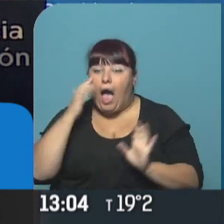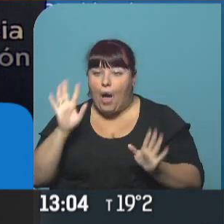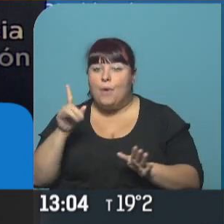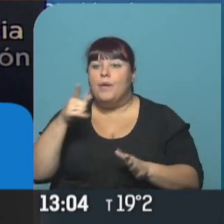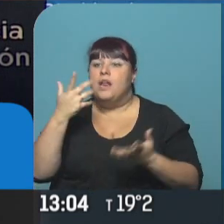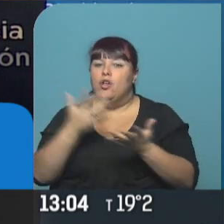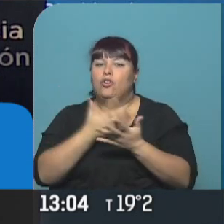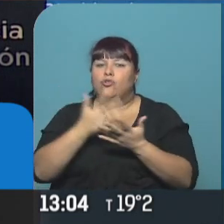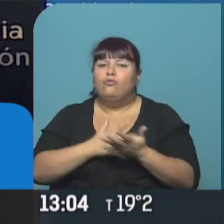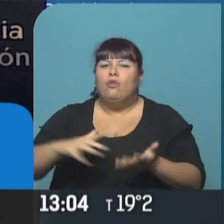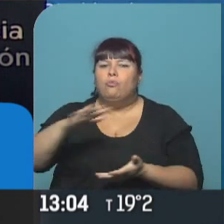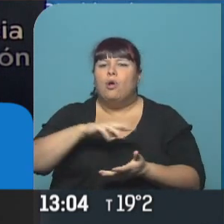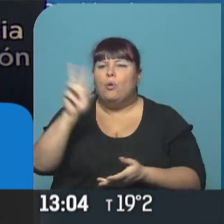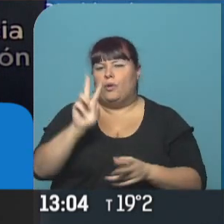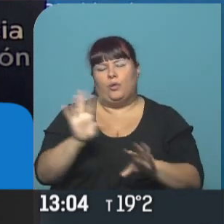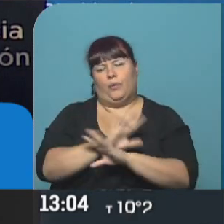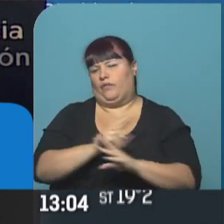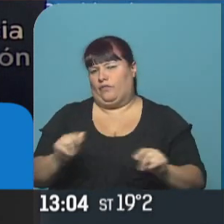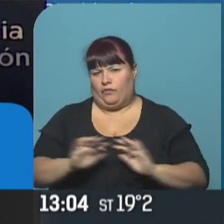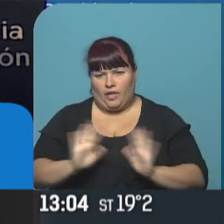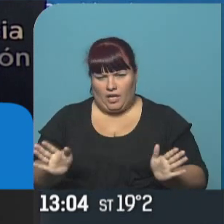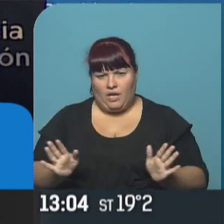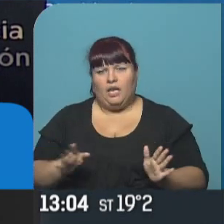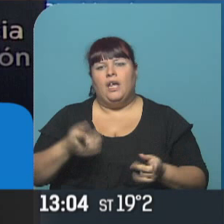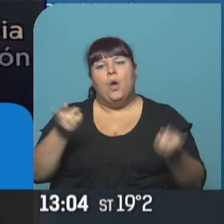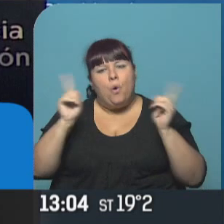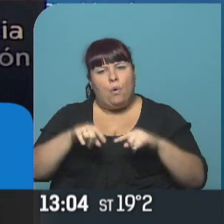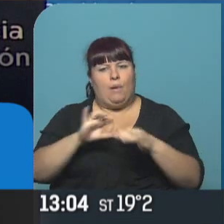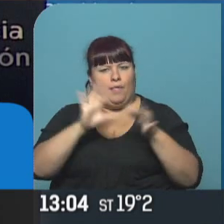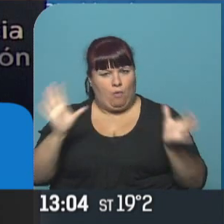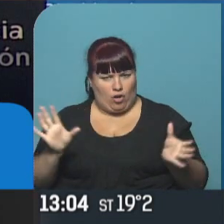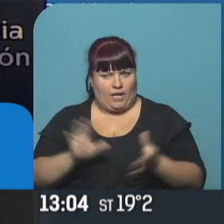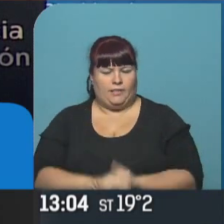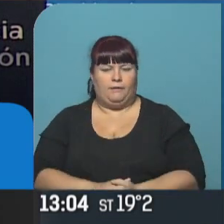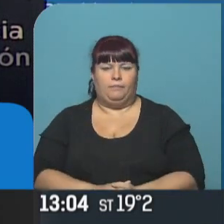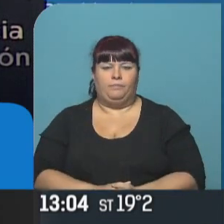el sufrimiento del pueblo venezolano se termine y que se restaure la democracia.